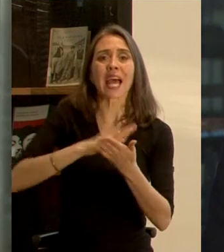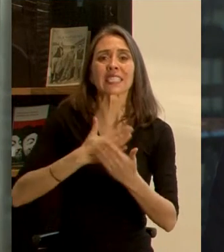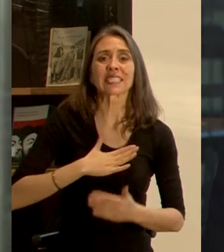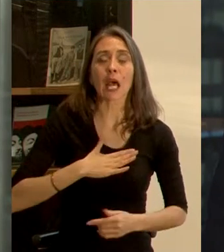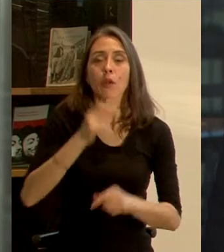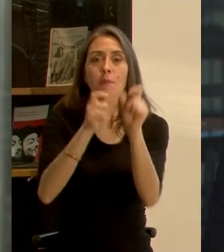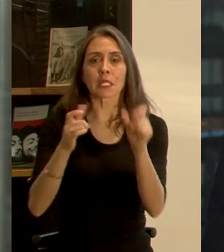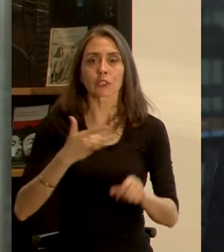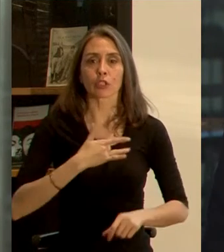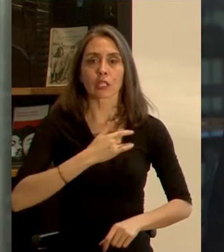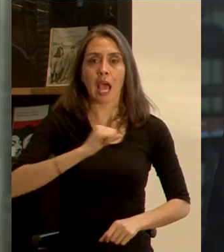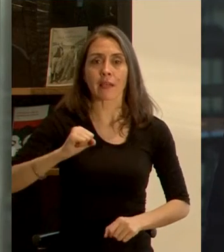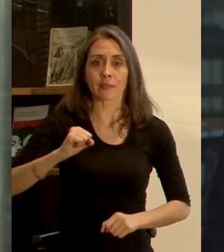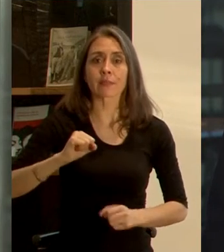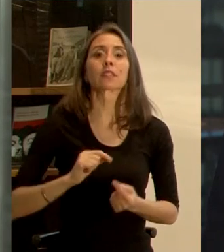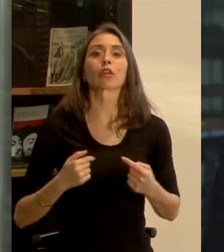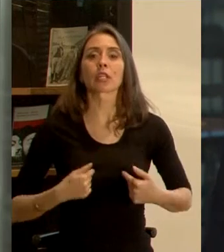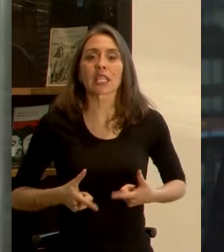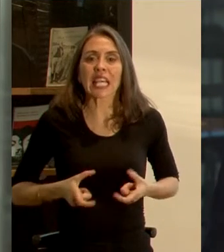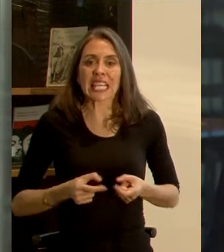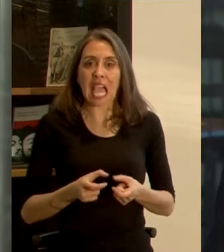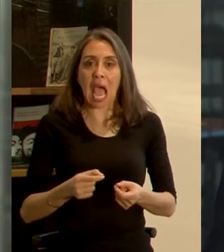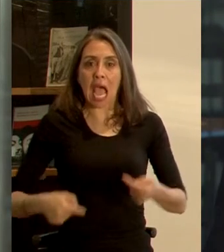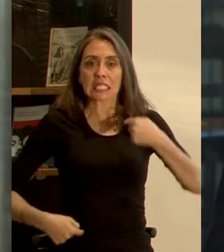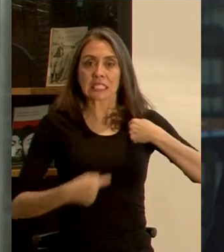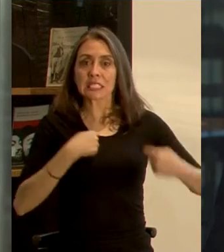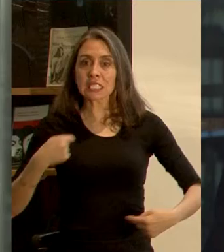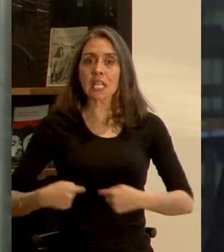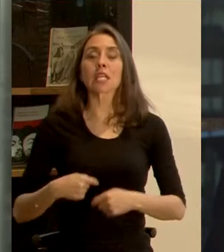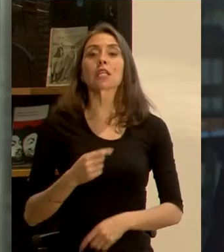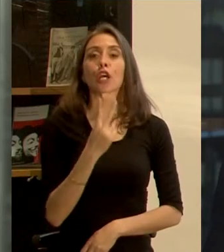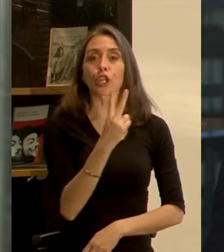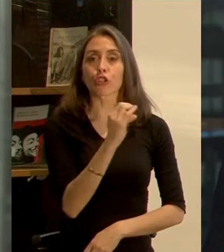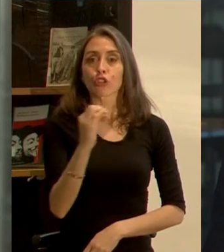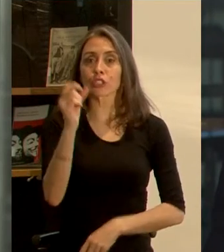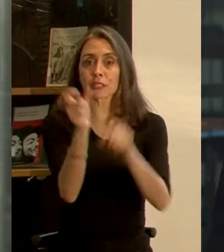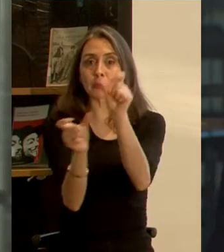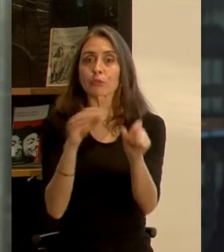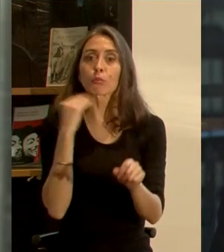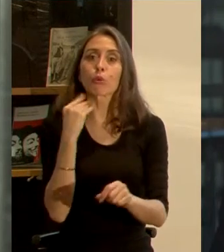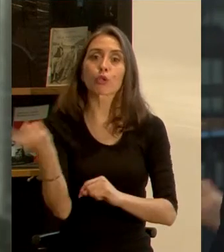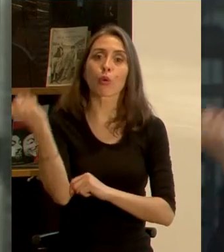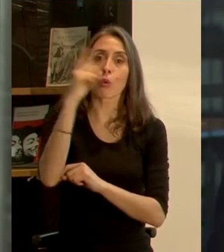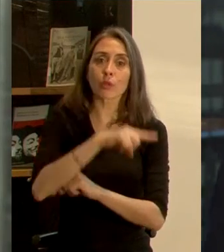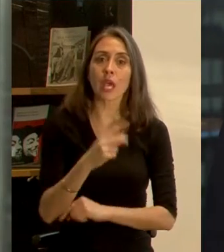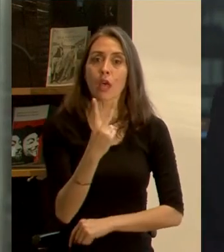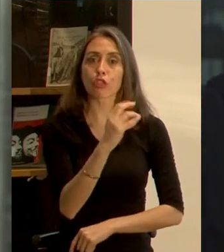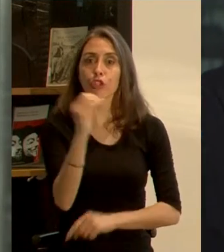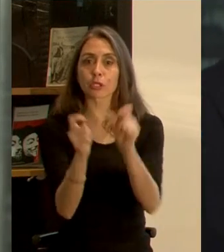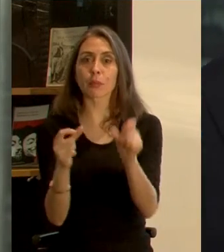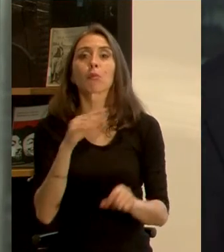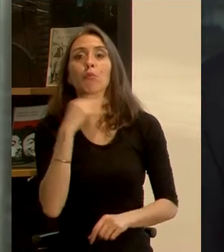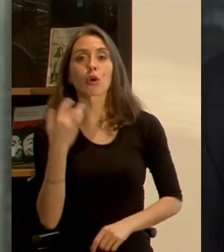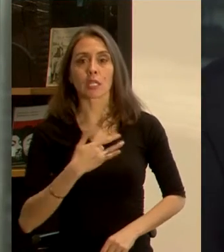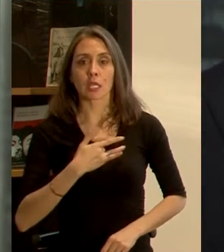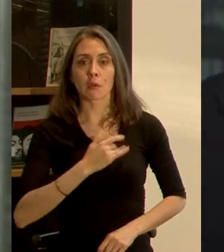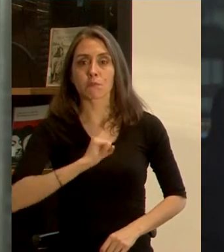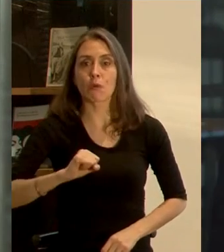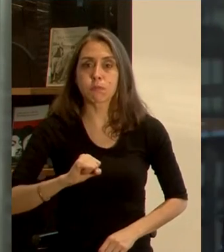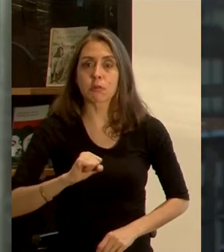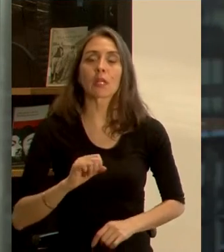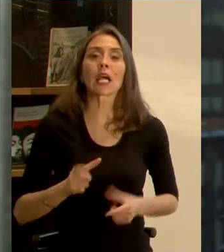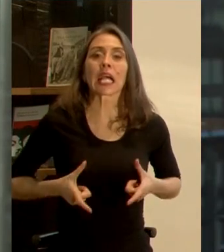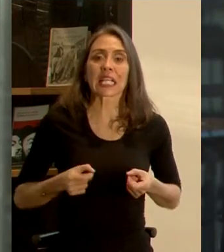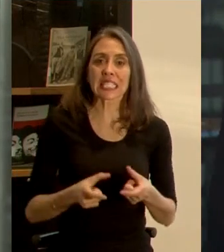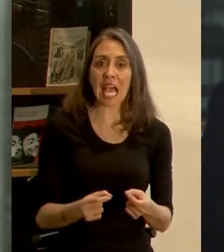infartos, los accidentes vasculares y los cáncer, todos los días mueren 300 personas por todas las causas, 200 están muriendo por infarto, accidente vascular y